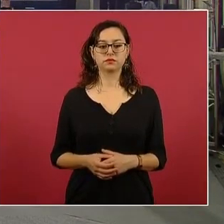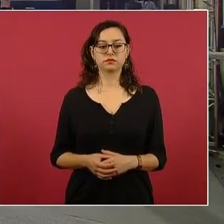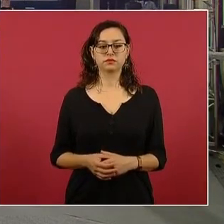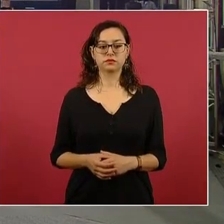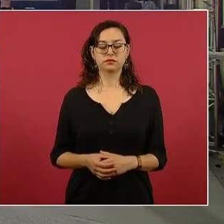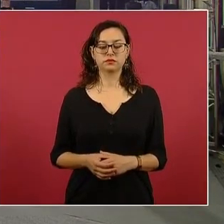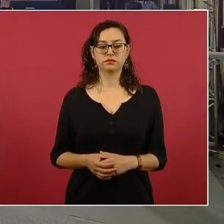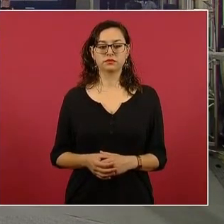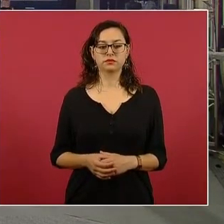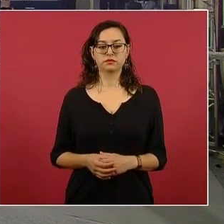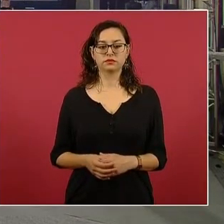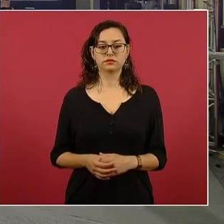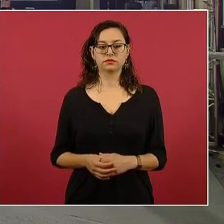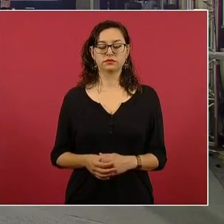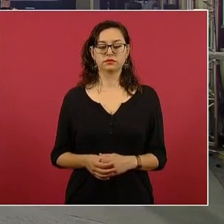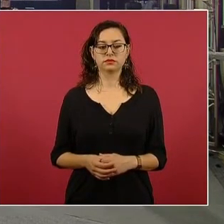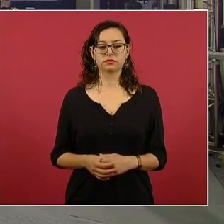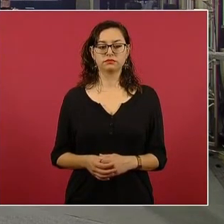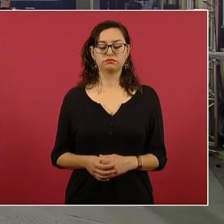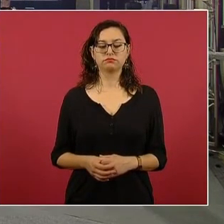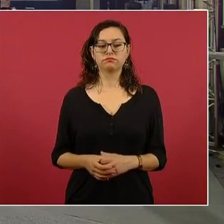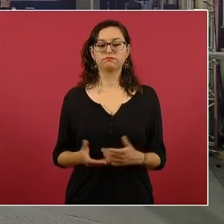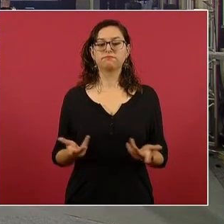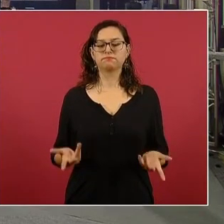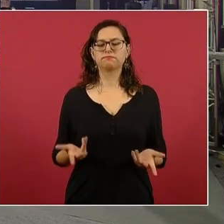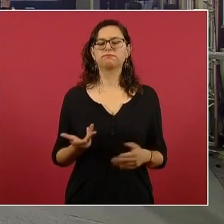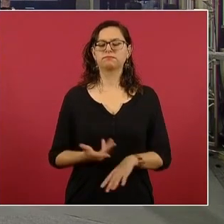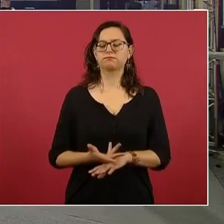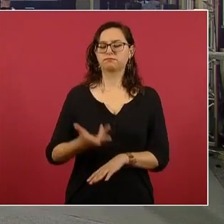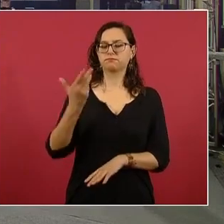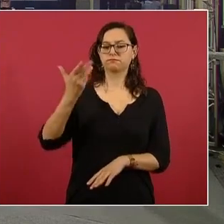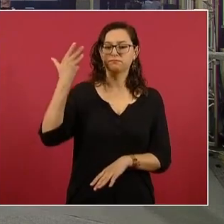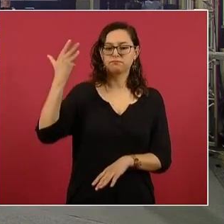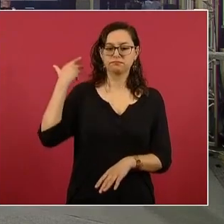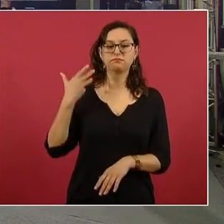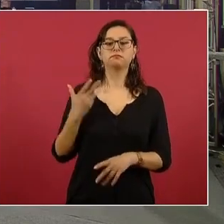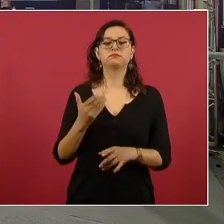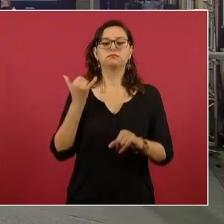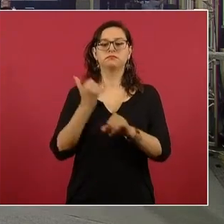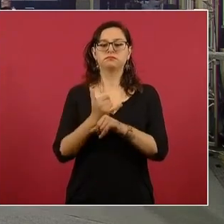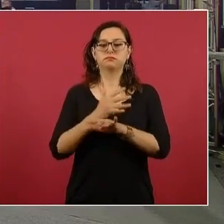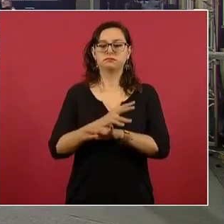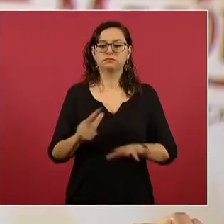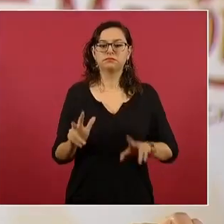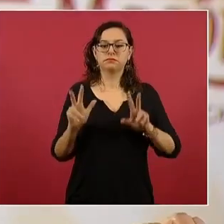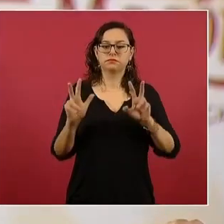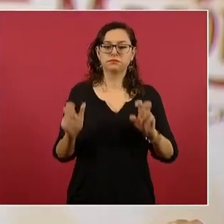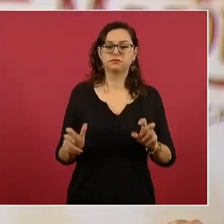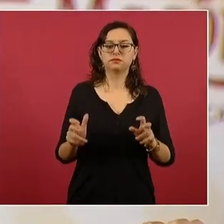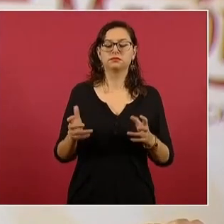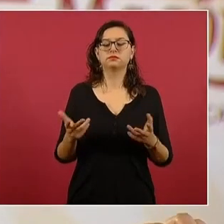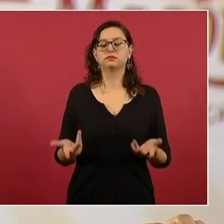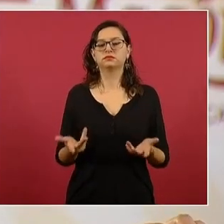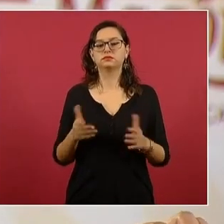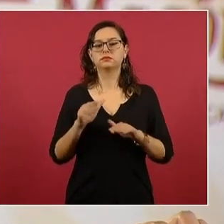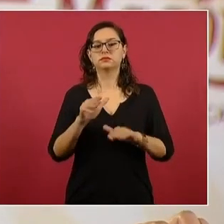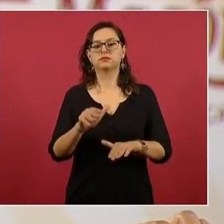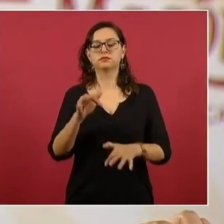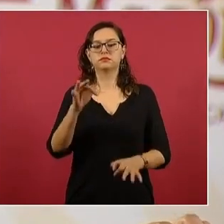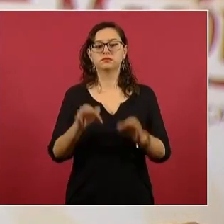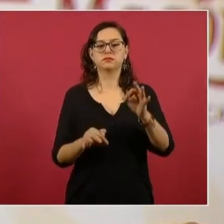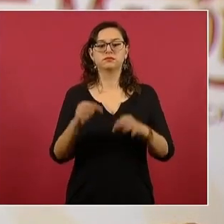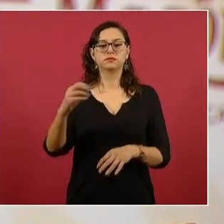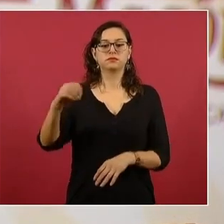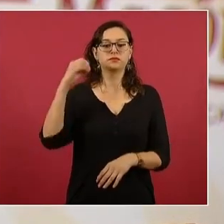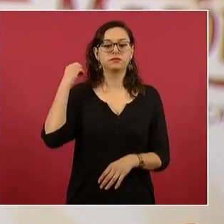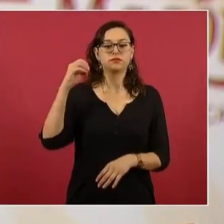Como ustedes lo han visto en otros informes de cero impunidad, sobre todo en el caso de la Fiscalía de Oaxaca, hoy dimos cuenta de